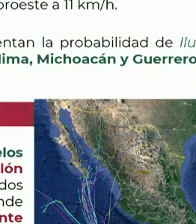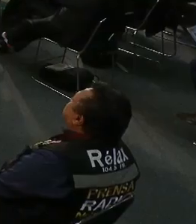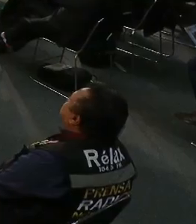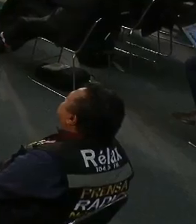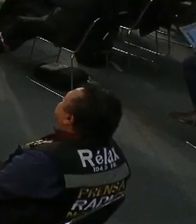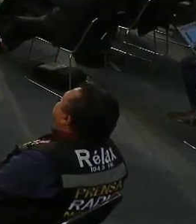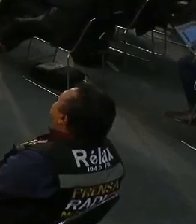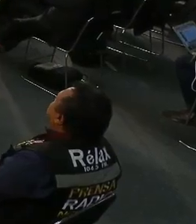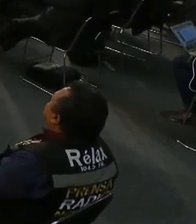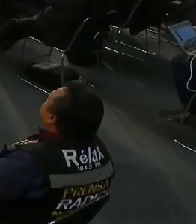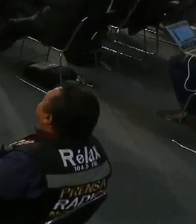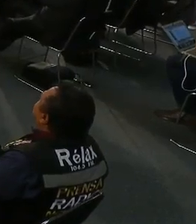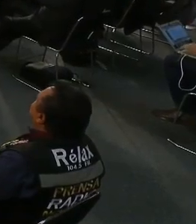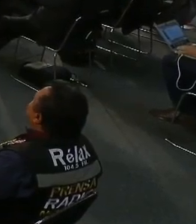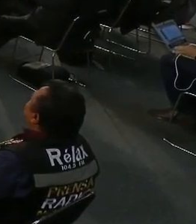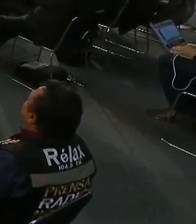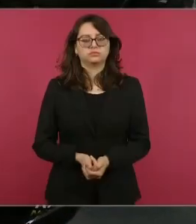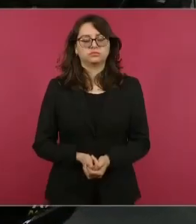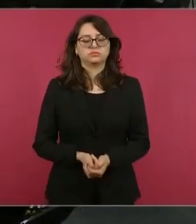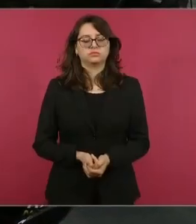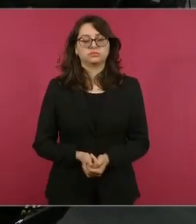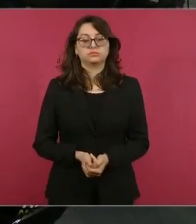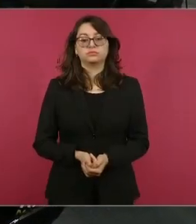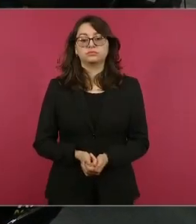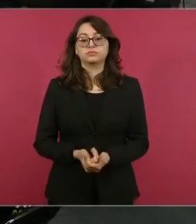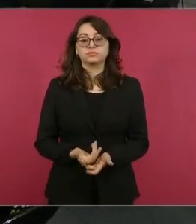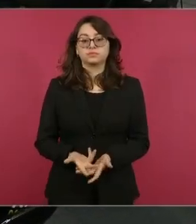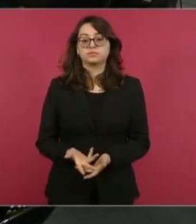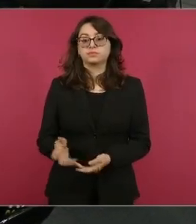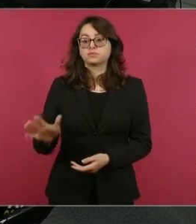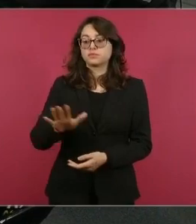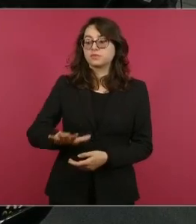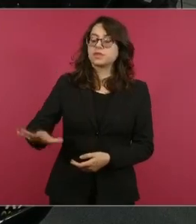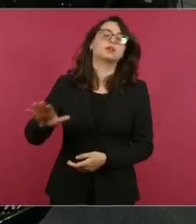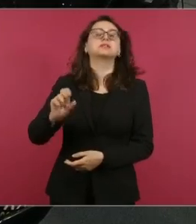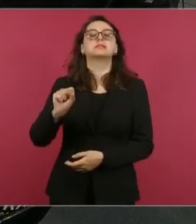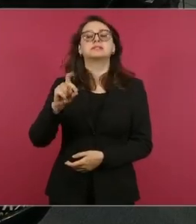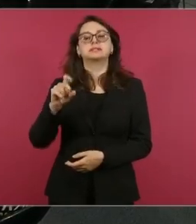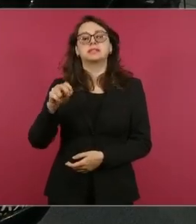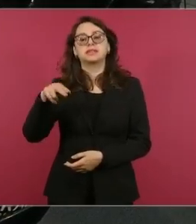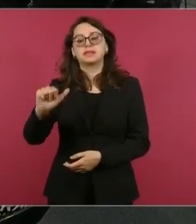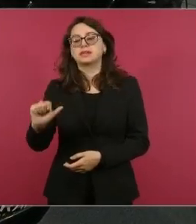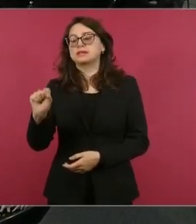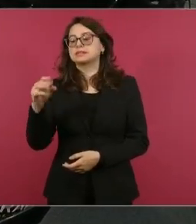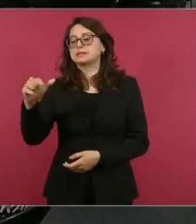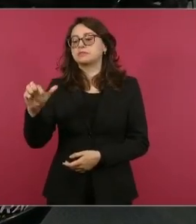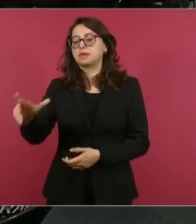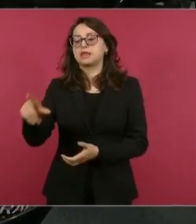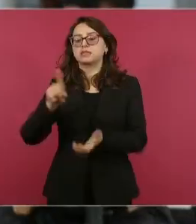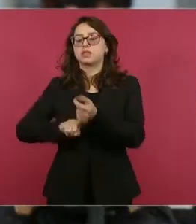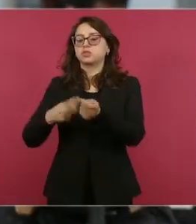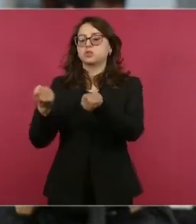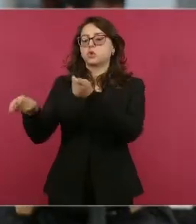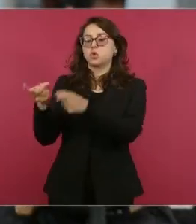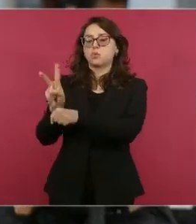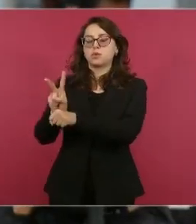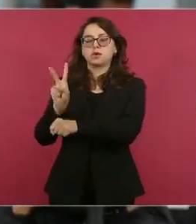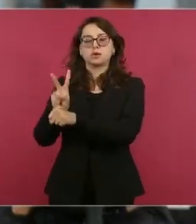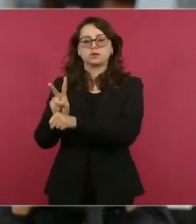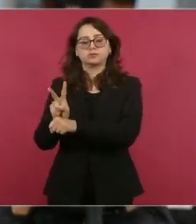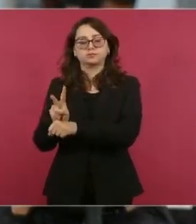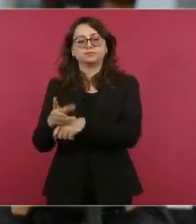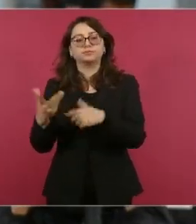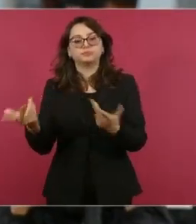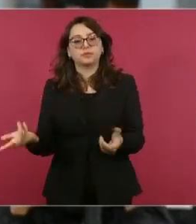Respecto a órganos de control de las Fuerzas Armadas, el extinto general Francisco Gallardo planteó la figura